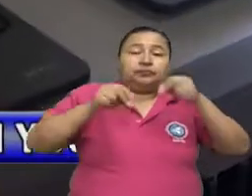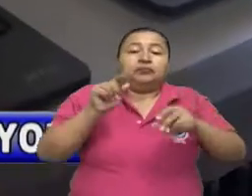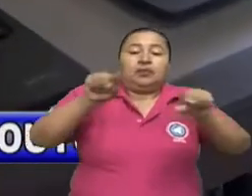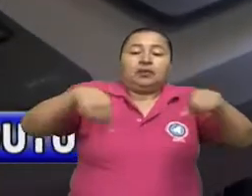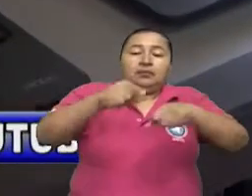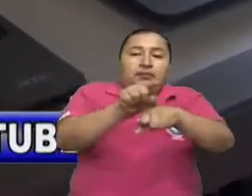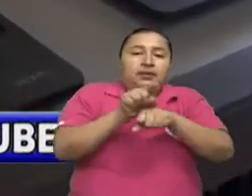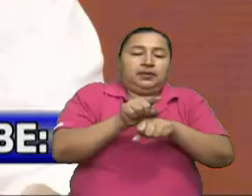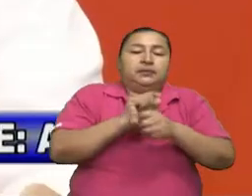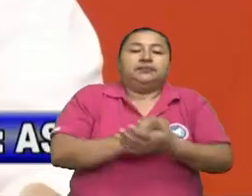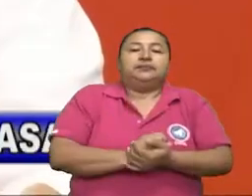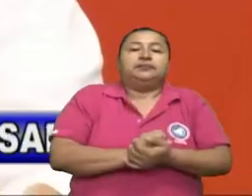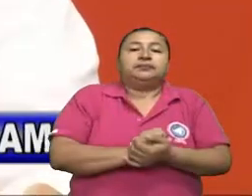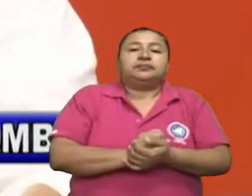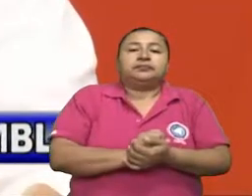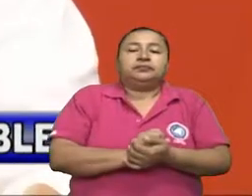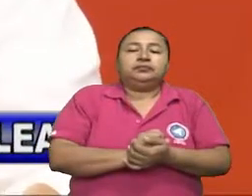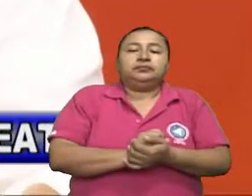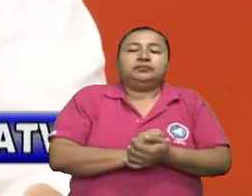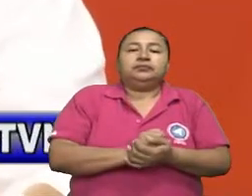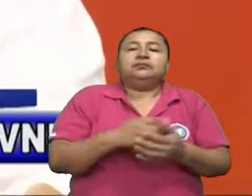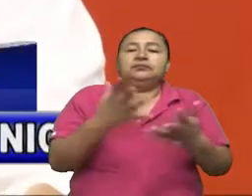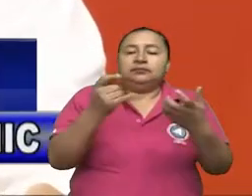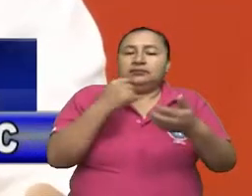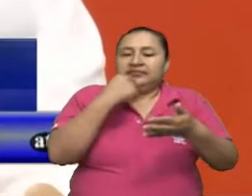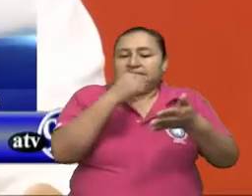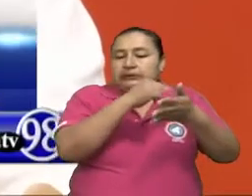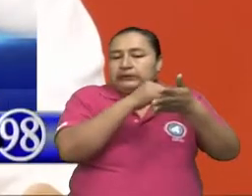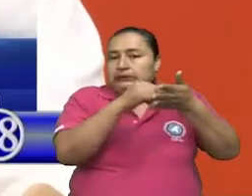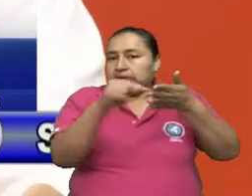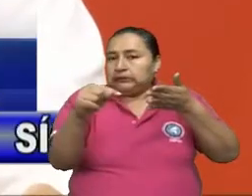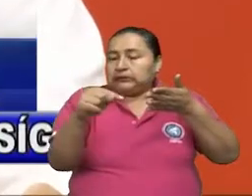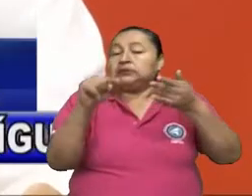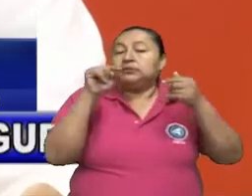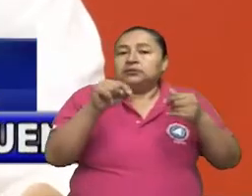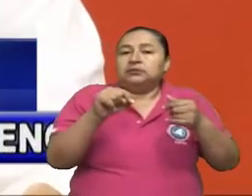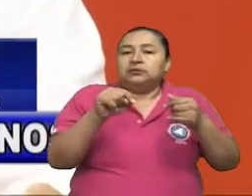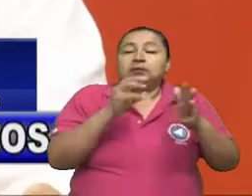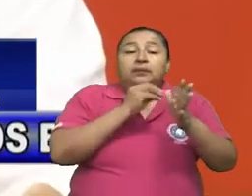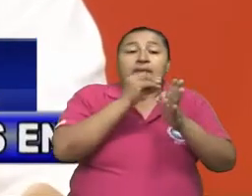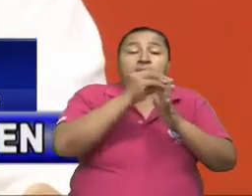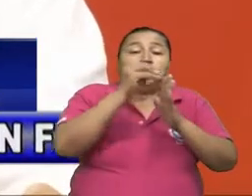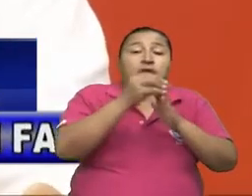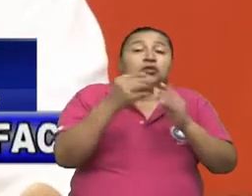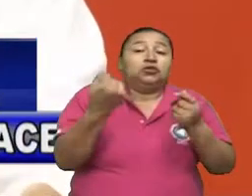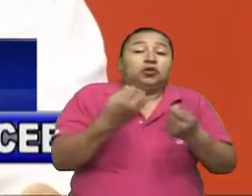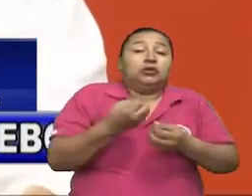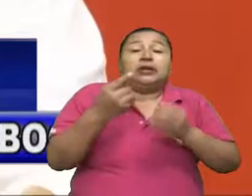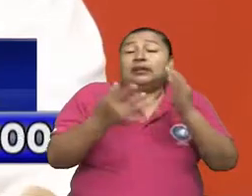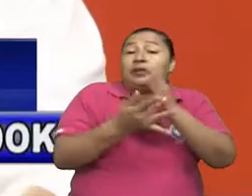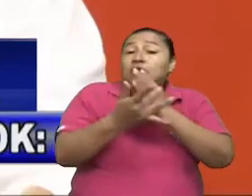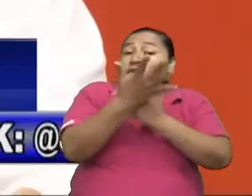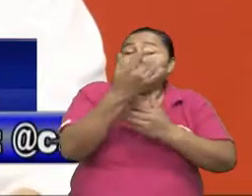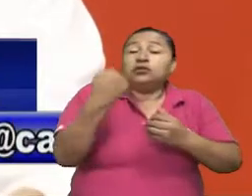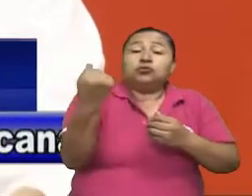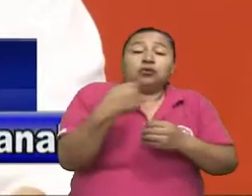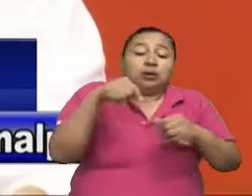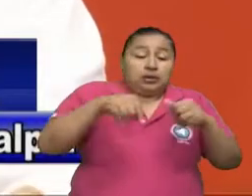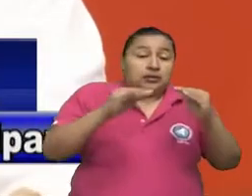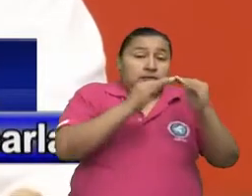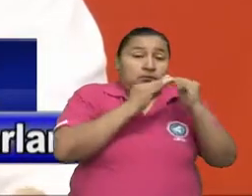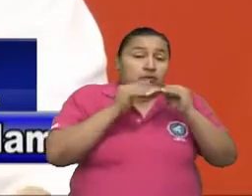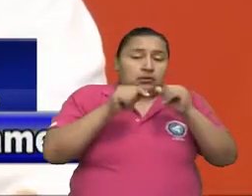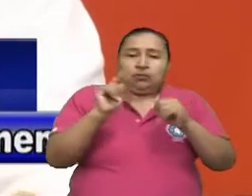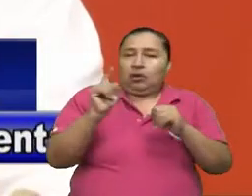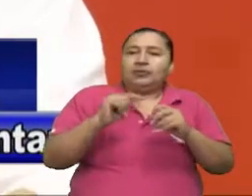Madrid. Pues queremos subrayar esto. La tecnología no solo está llegando a las ciudades, a las escuelas urbanas, sino que está